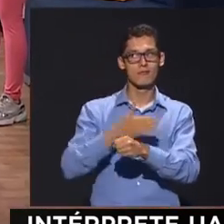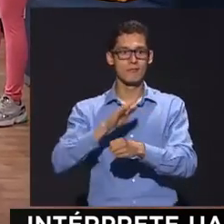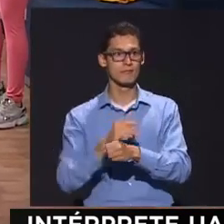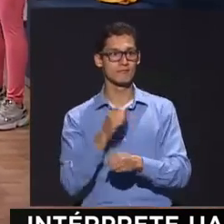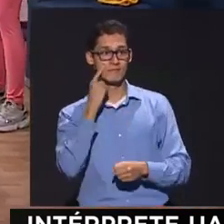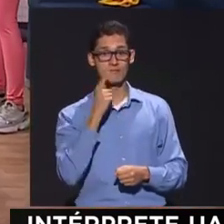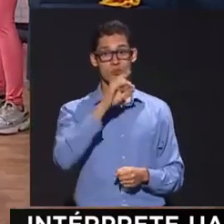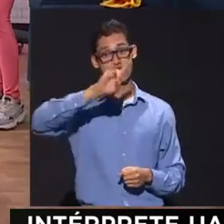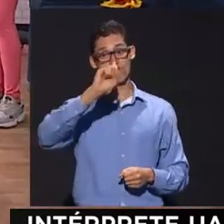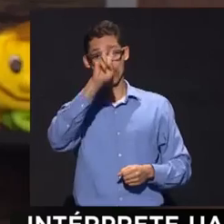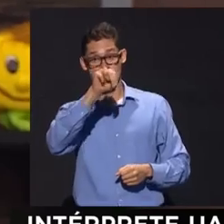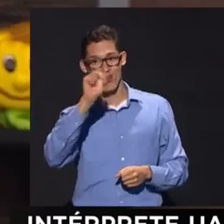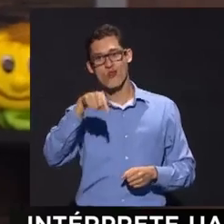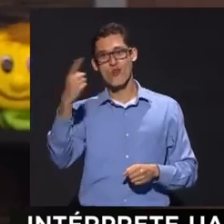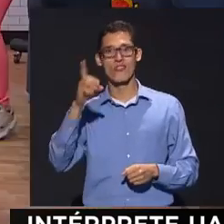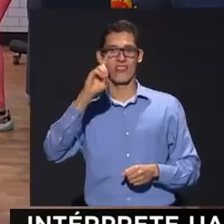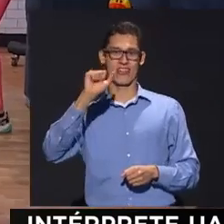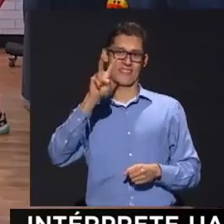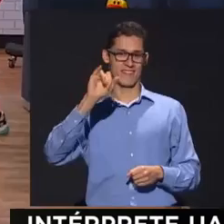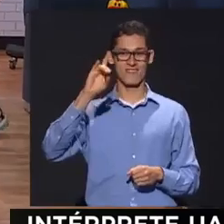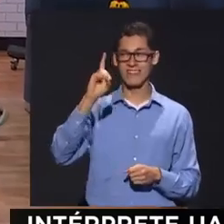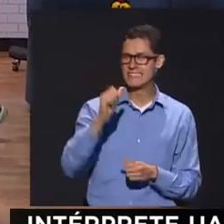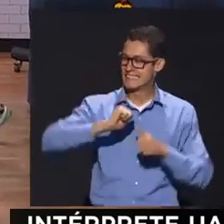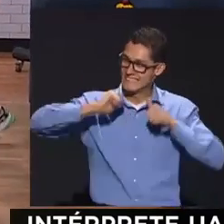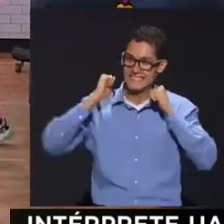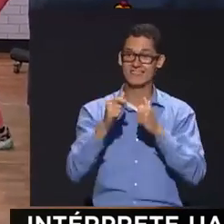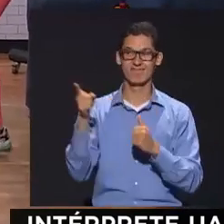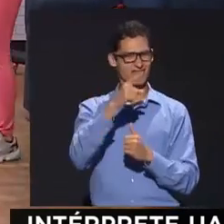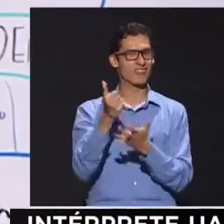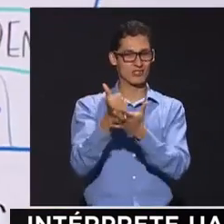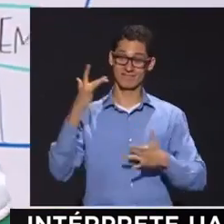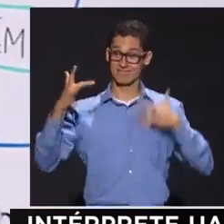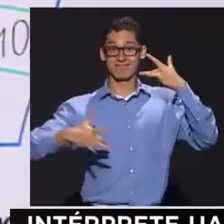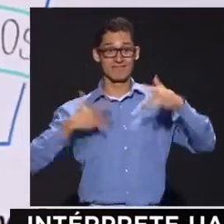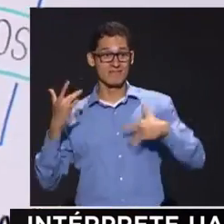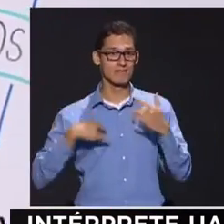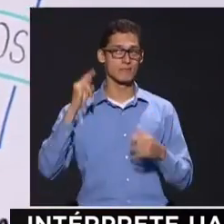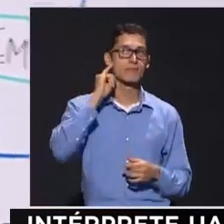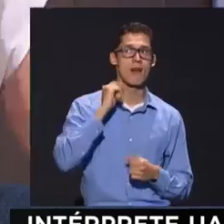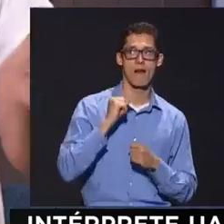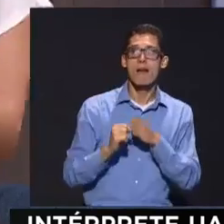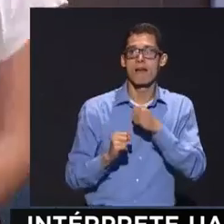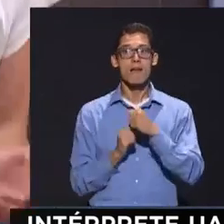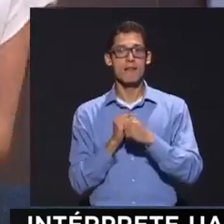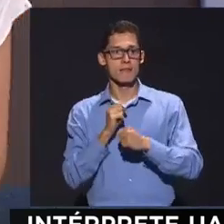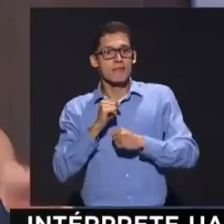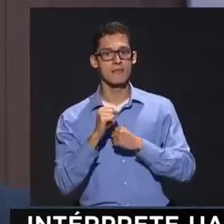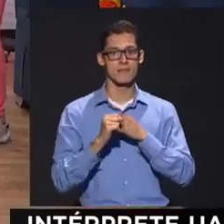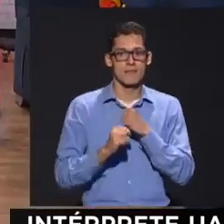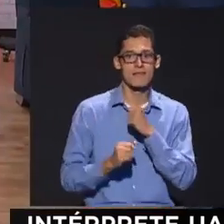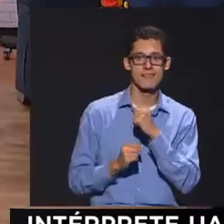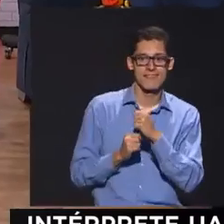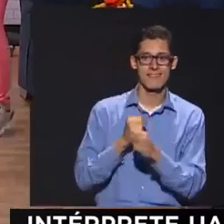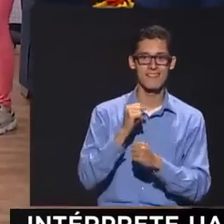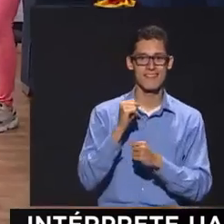murillo y david mosquera que nos va a ser una tarde muy divertida ya escucha música y empezamos